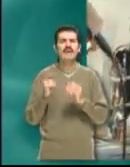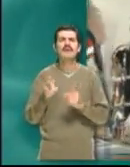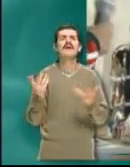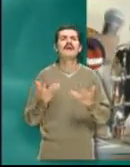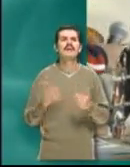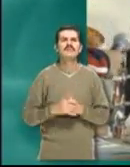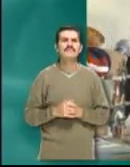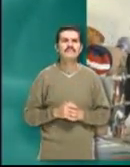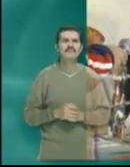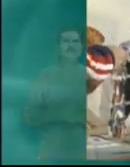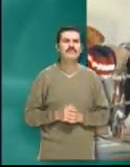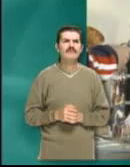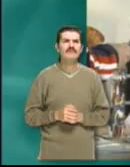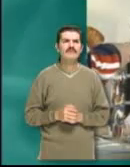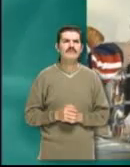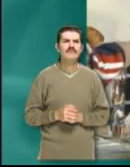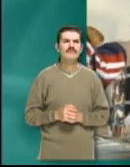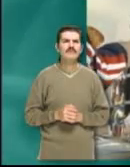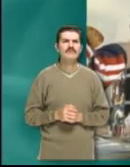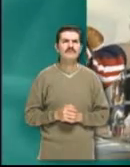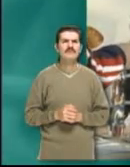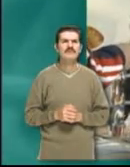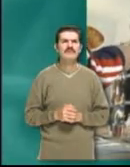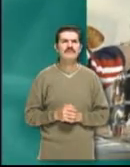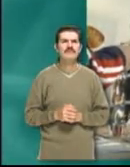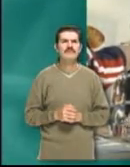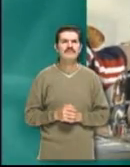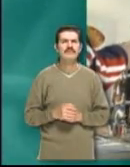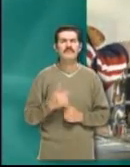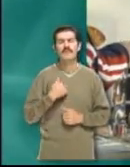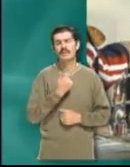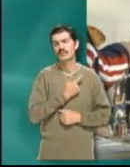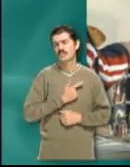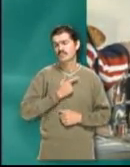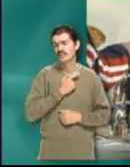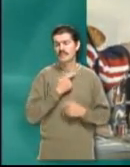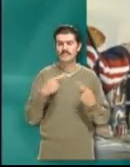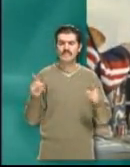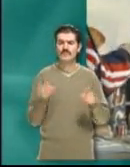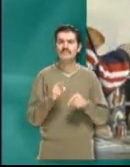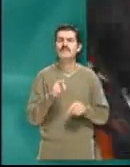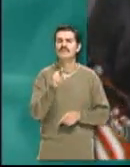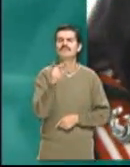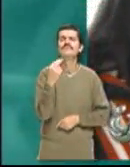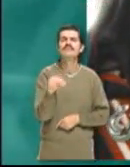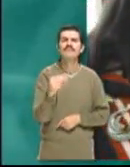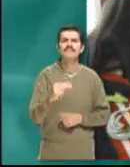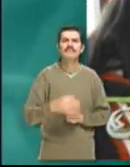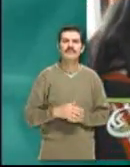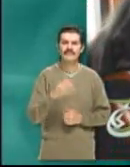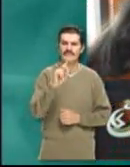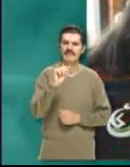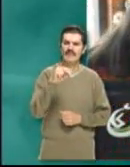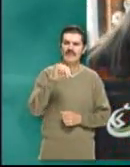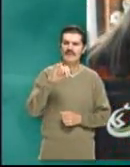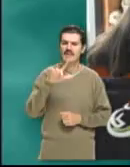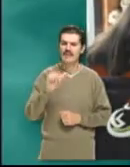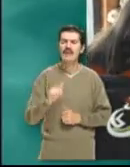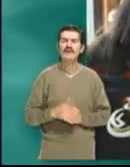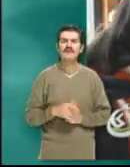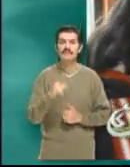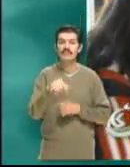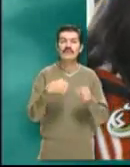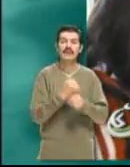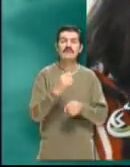casa? Hago mi junta de música. ¿Cómo te llamas?